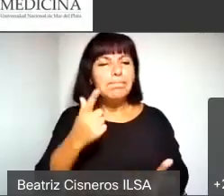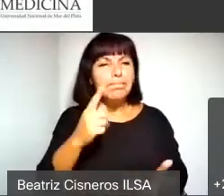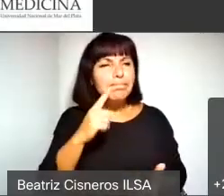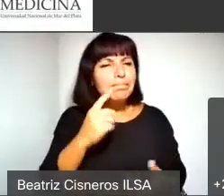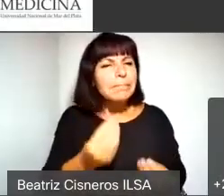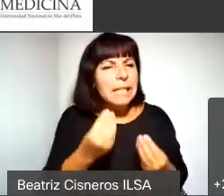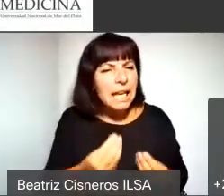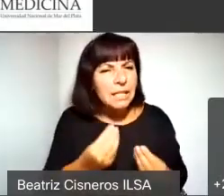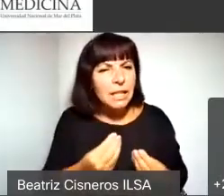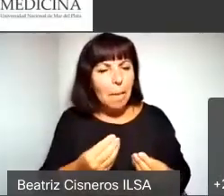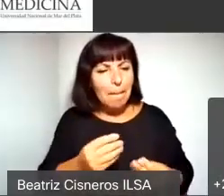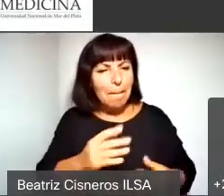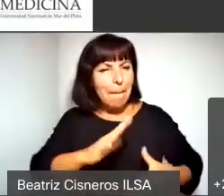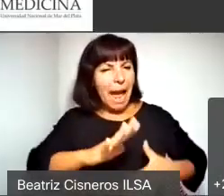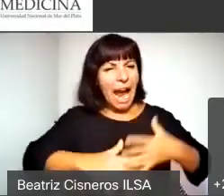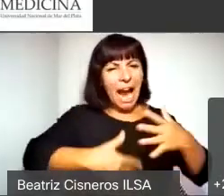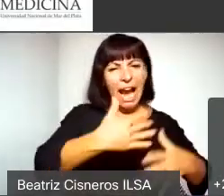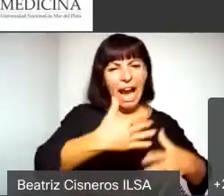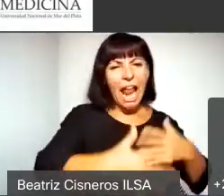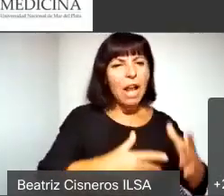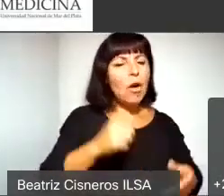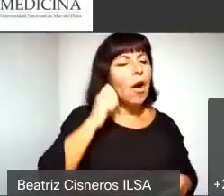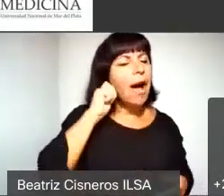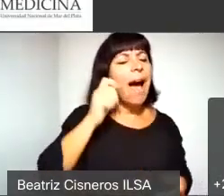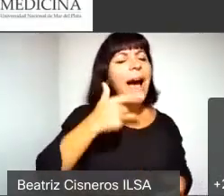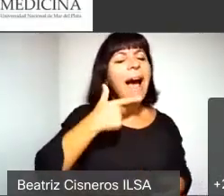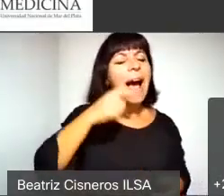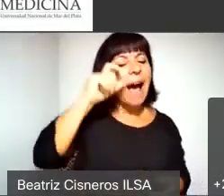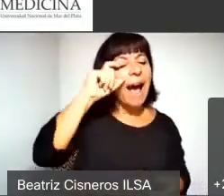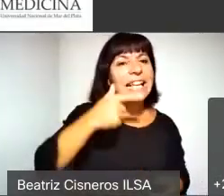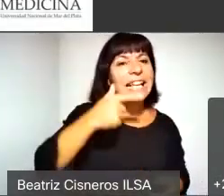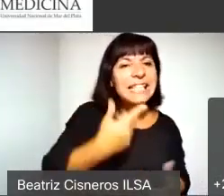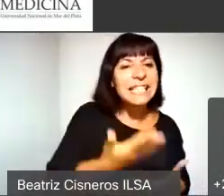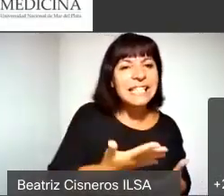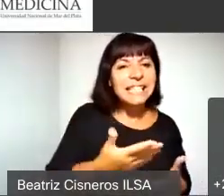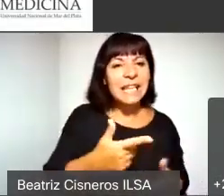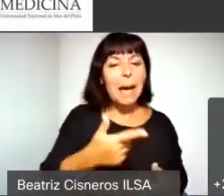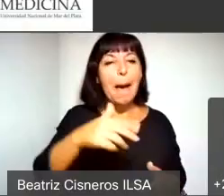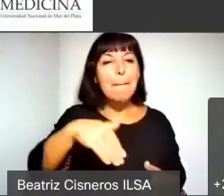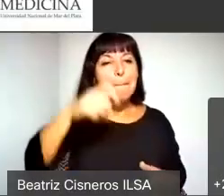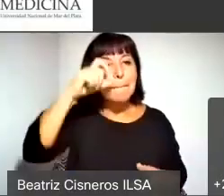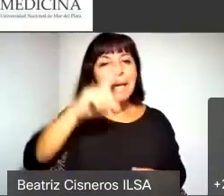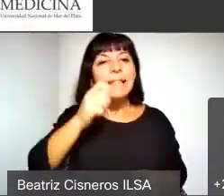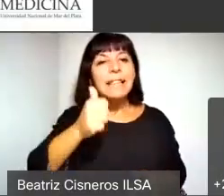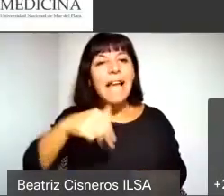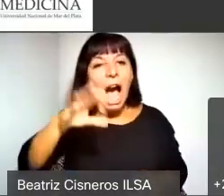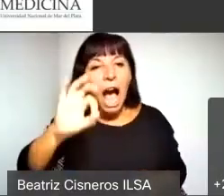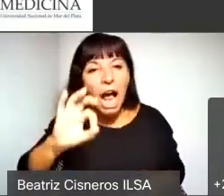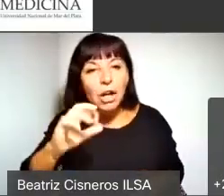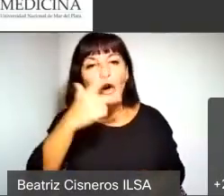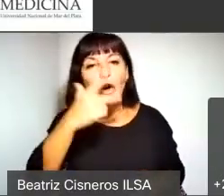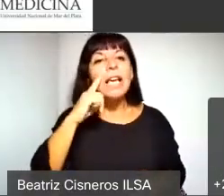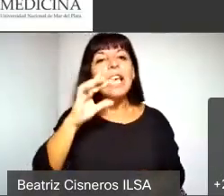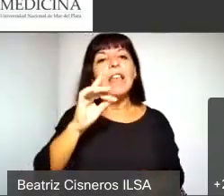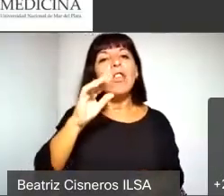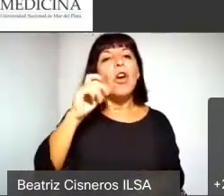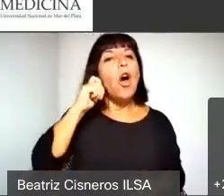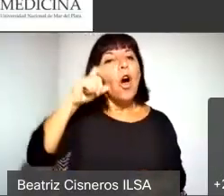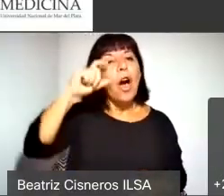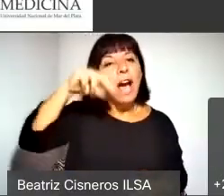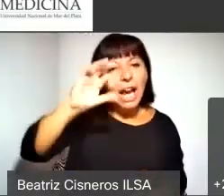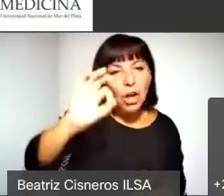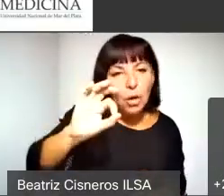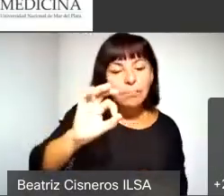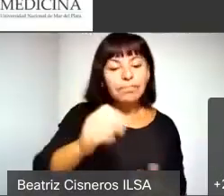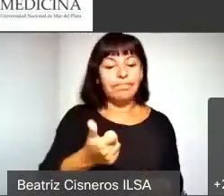gases sencillos como el metano, el amoníaco, el hidrógeno, el vapor de agua. No sé si se ve mi